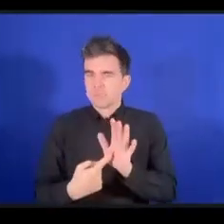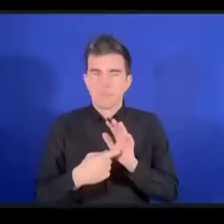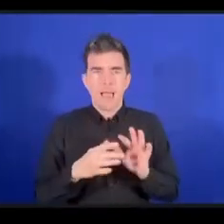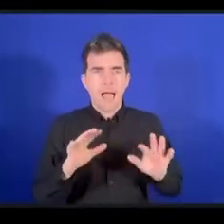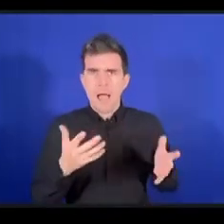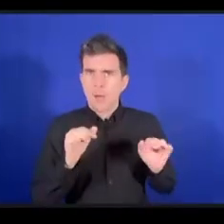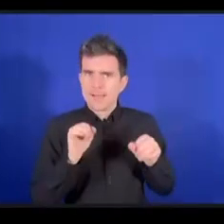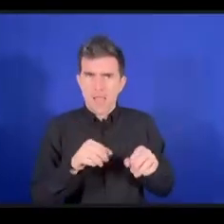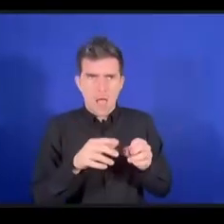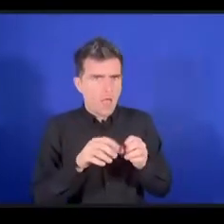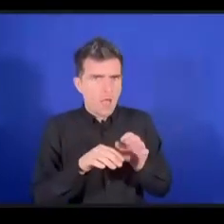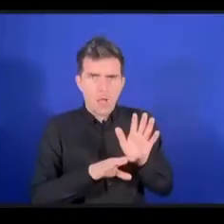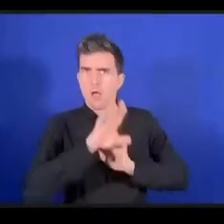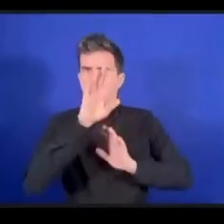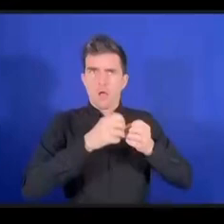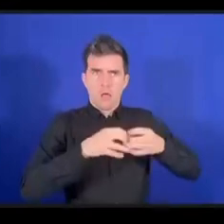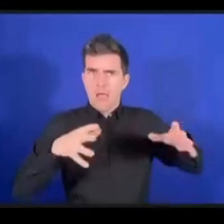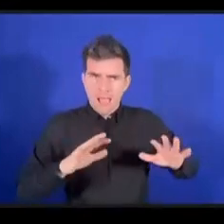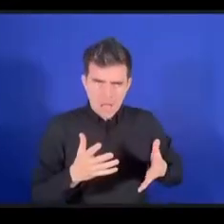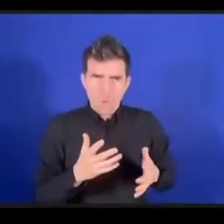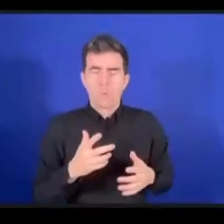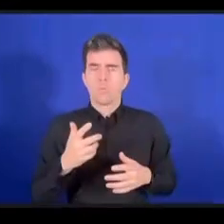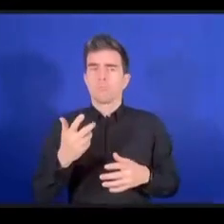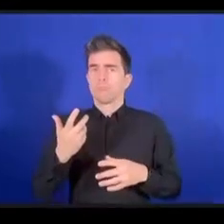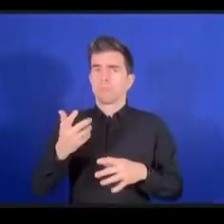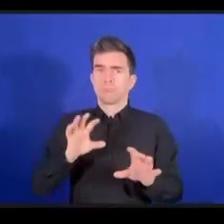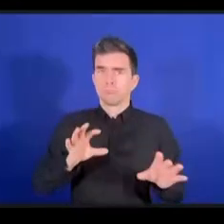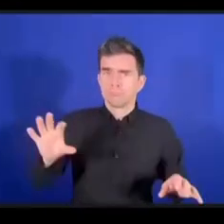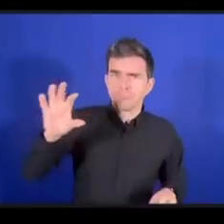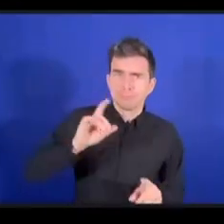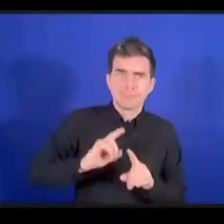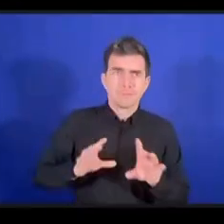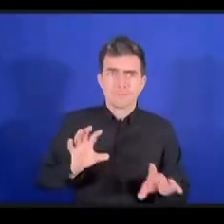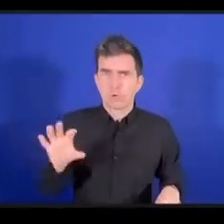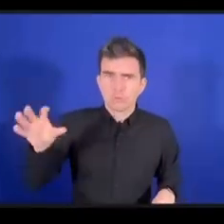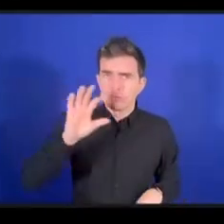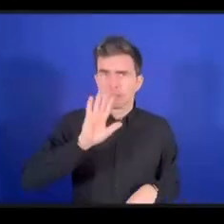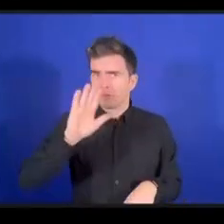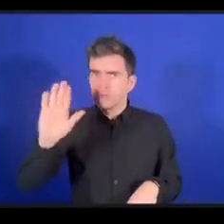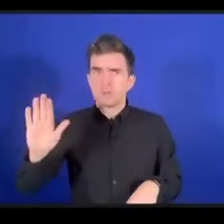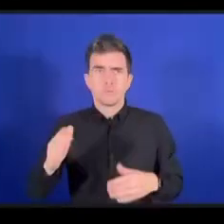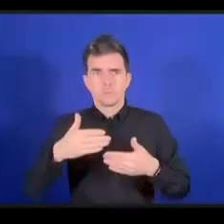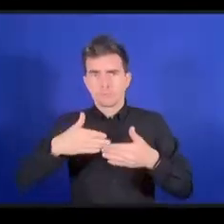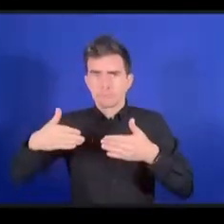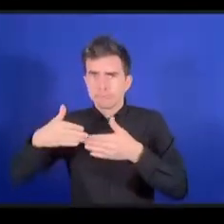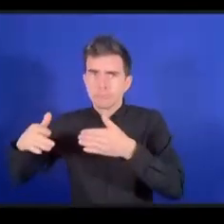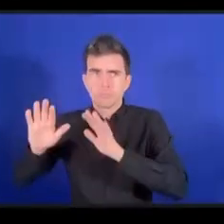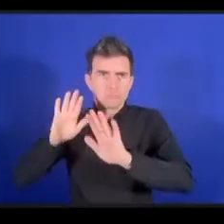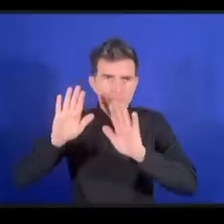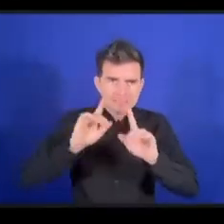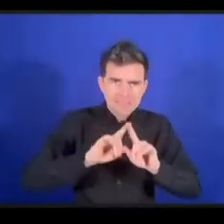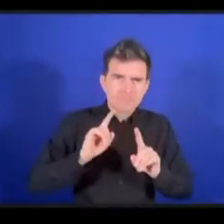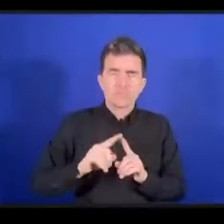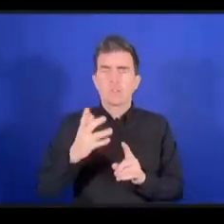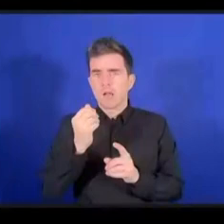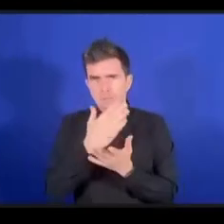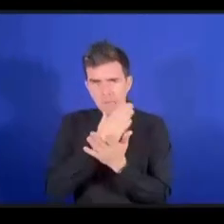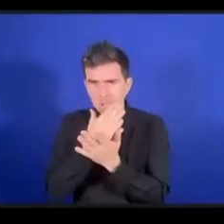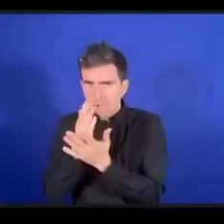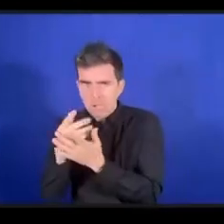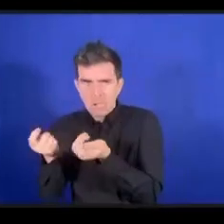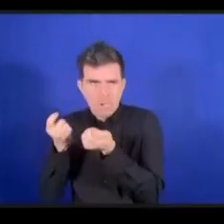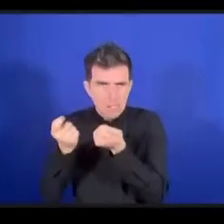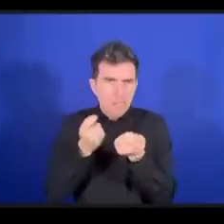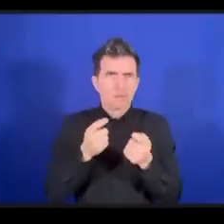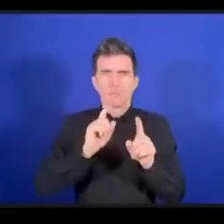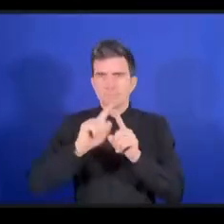fronteras la reducción de fricción y que permitan manejar y manipular la memoria es decir la en la que